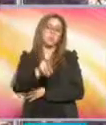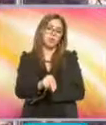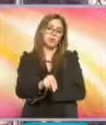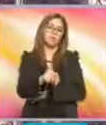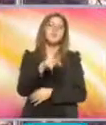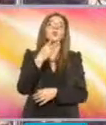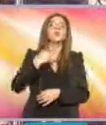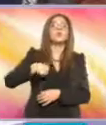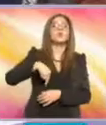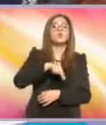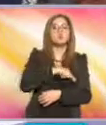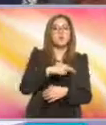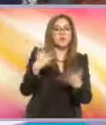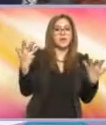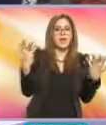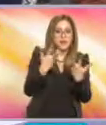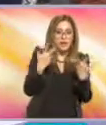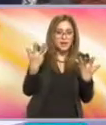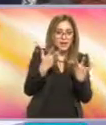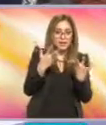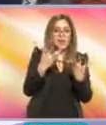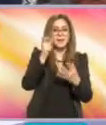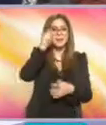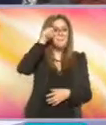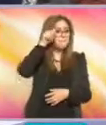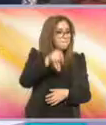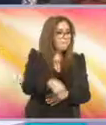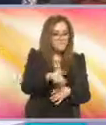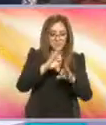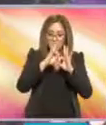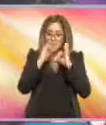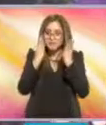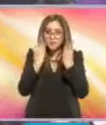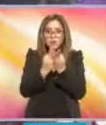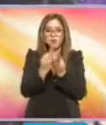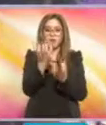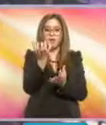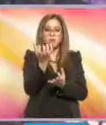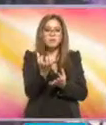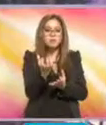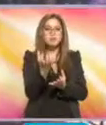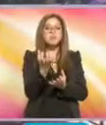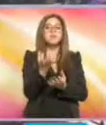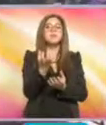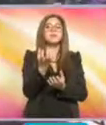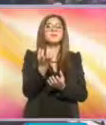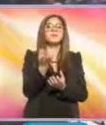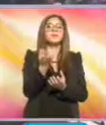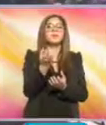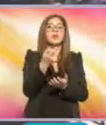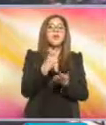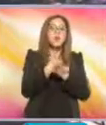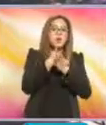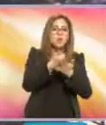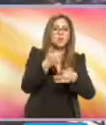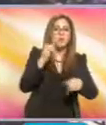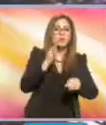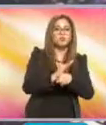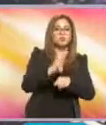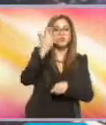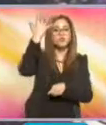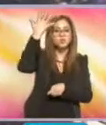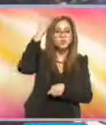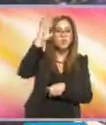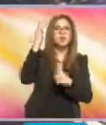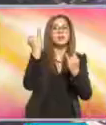un producto, o se creó un producto con las mismas características, pero que aparte tiene factor de protección solar y tiene